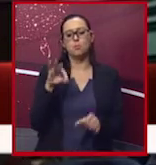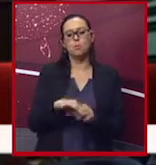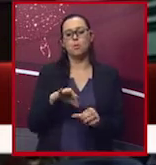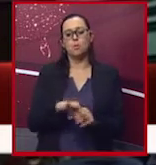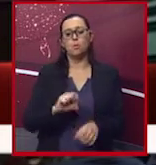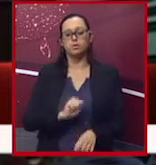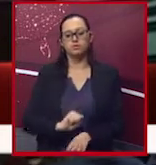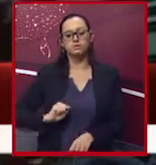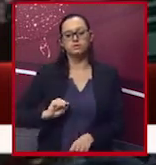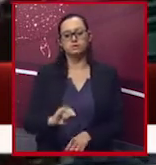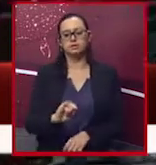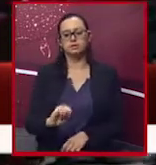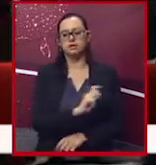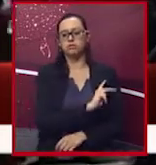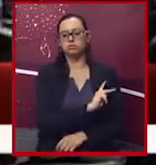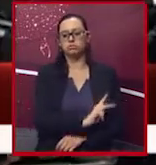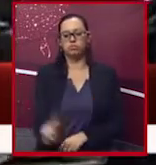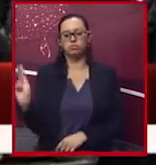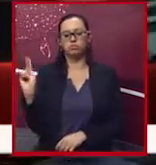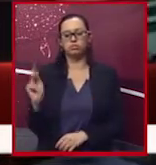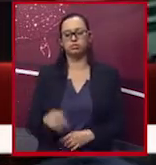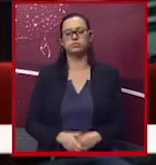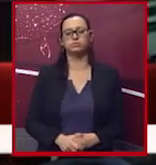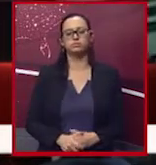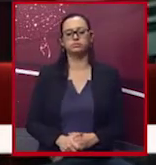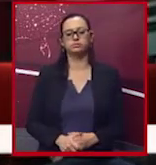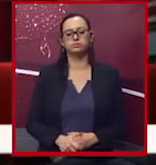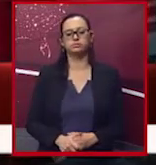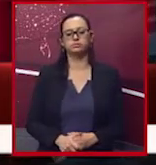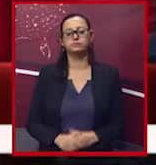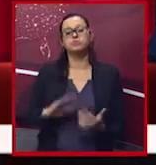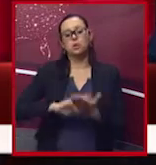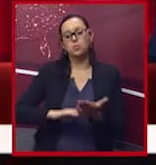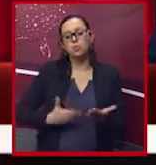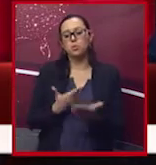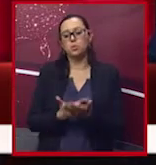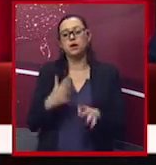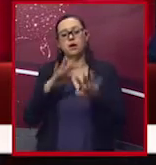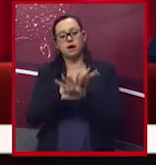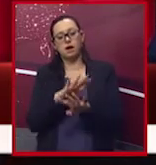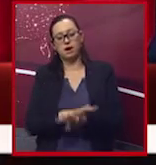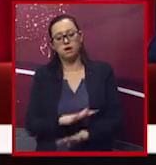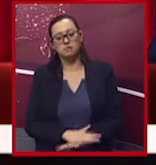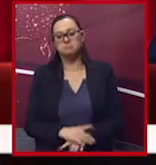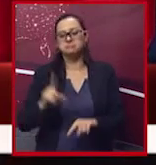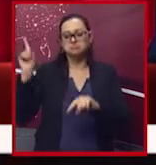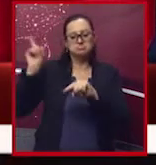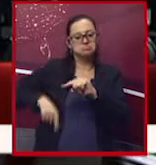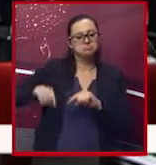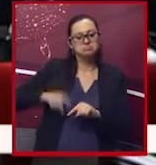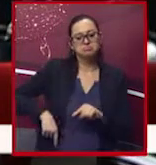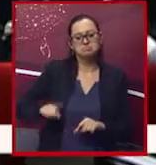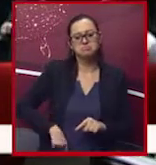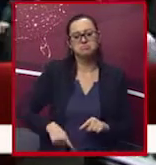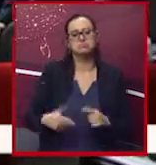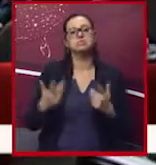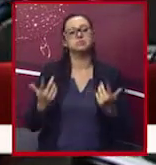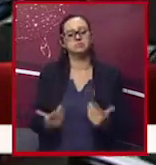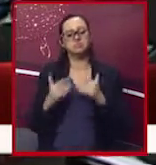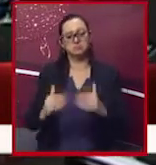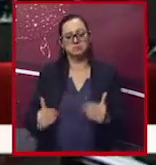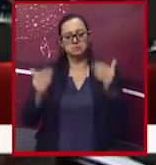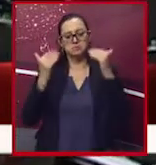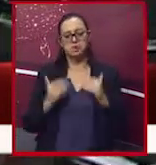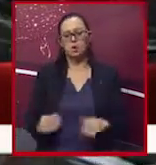votos a favor de manera unánime. Las propuestas de modificación al dictamen fueron retiradas. En consecuencia, se procedió a